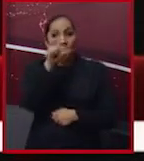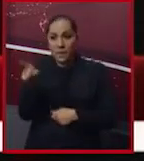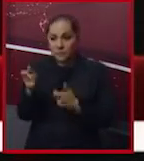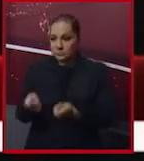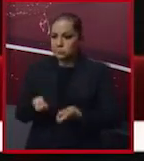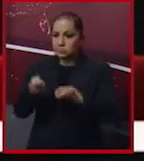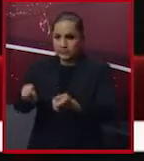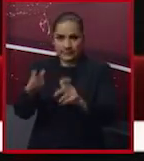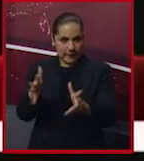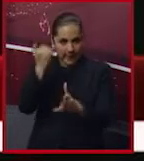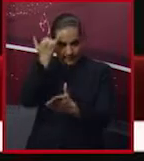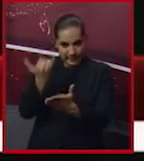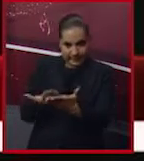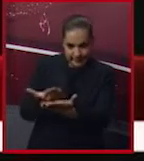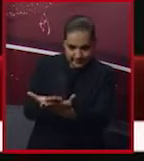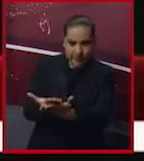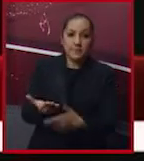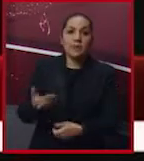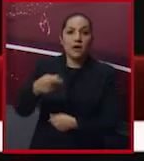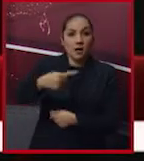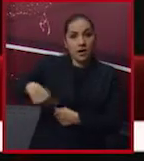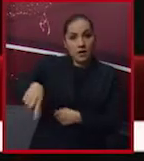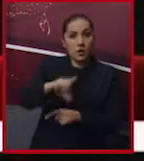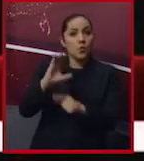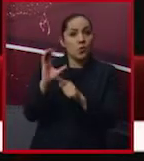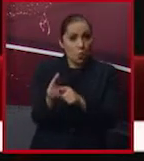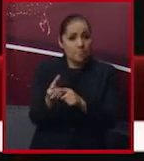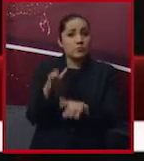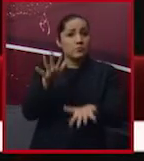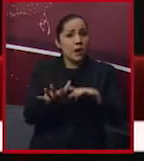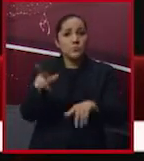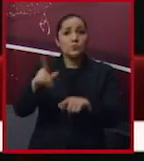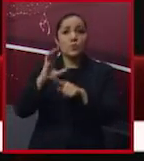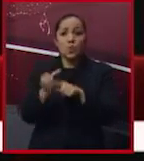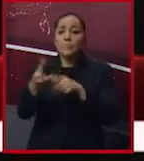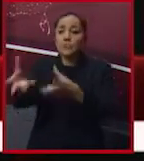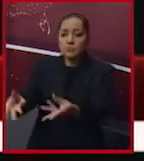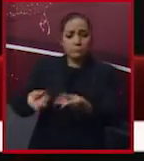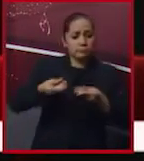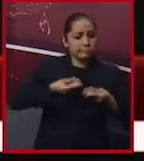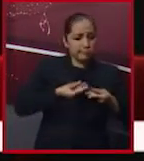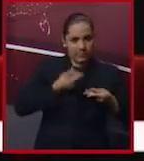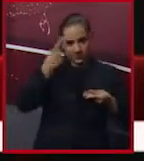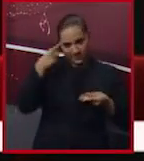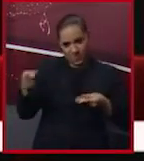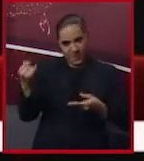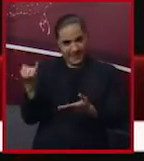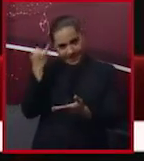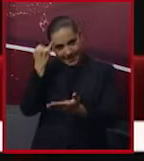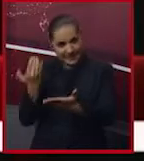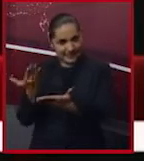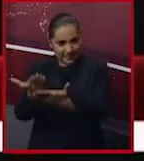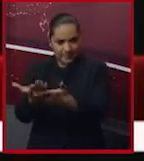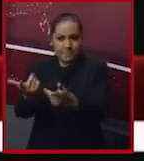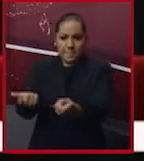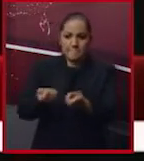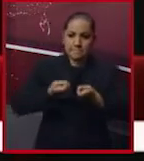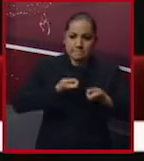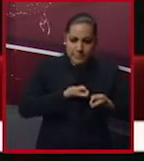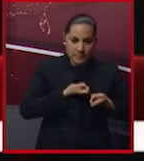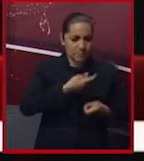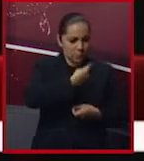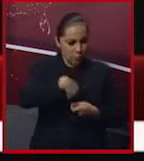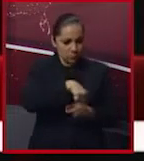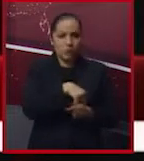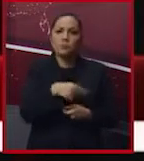muchos casos de comisiones, que nos remiten la iniciativa para que les demos la opinión desde el punto de vista constitucional y